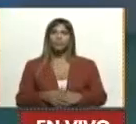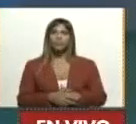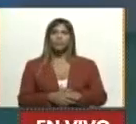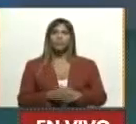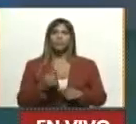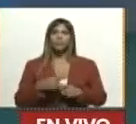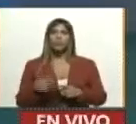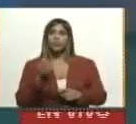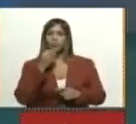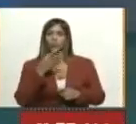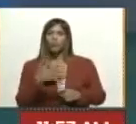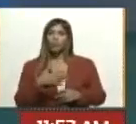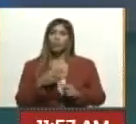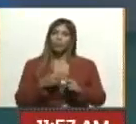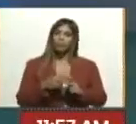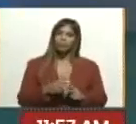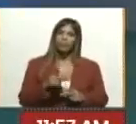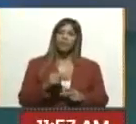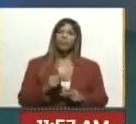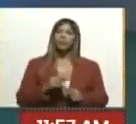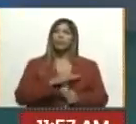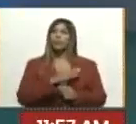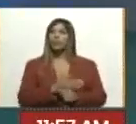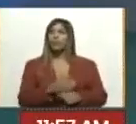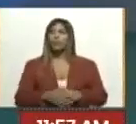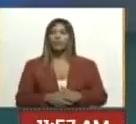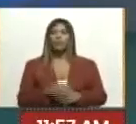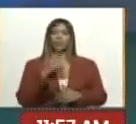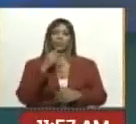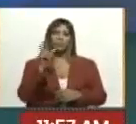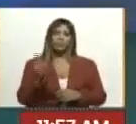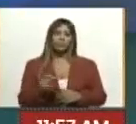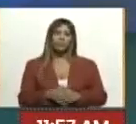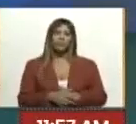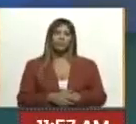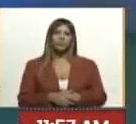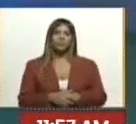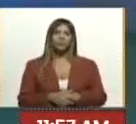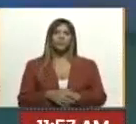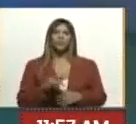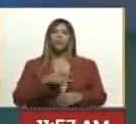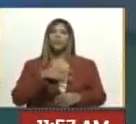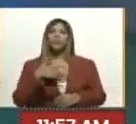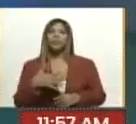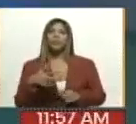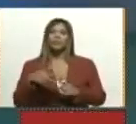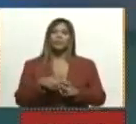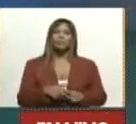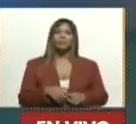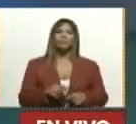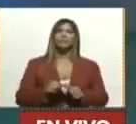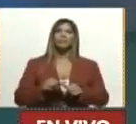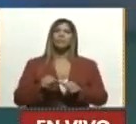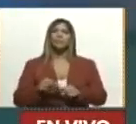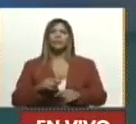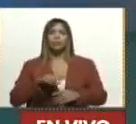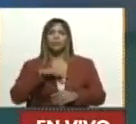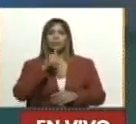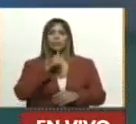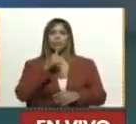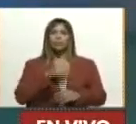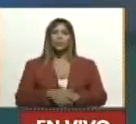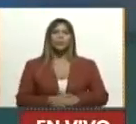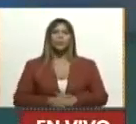Pero bueno, se puede ser generoso y también valiente, y yo creo que es el caso de Alex, que no ha cedido las presiones, que se mantiene firme, que sabe lo que